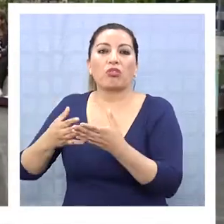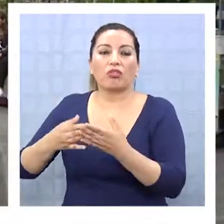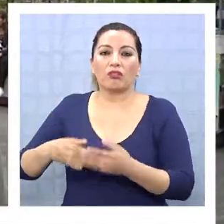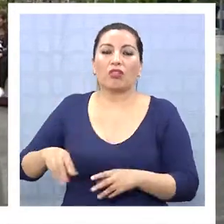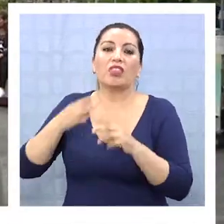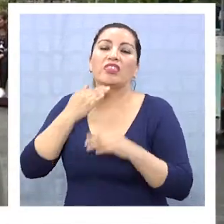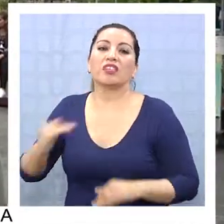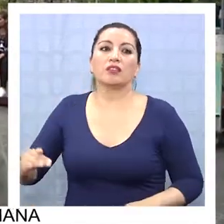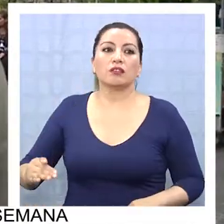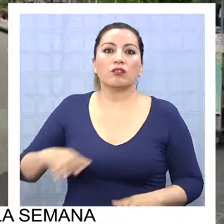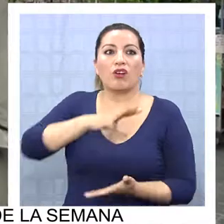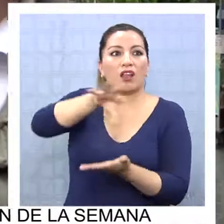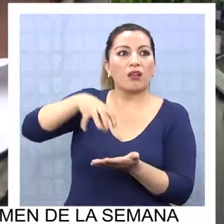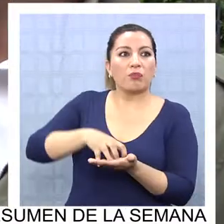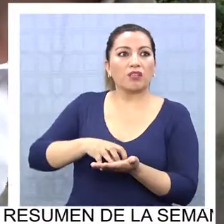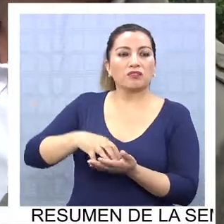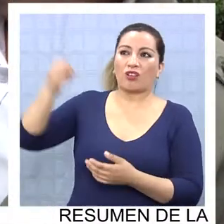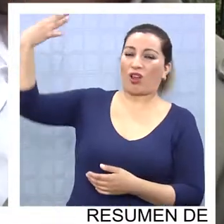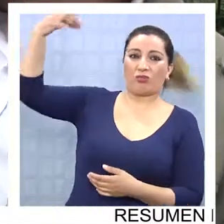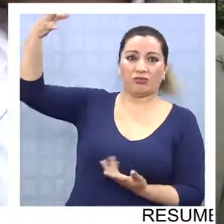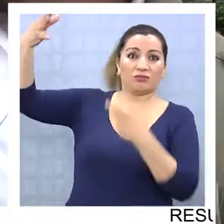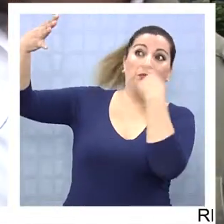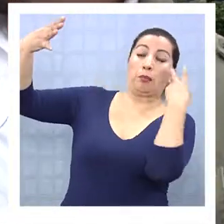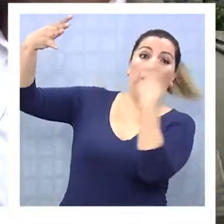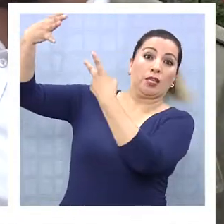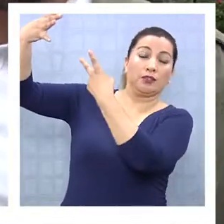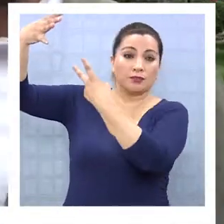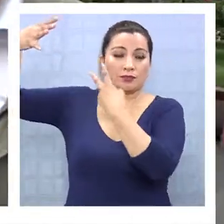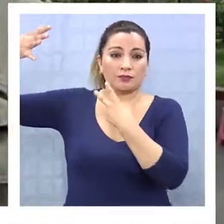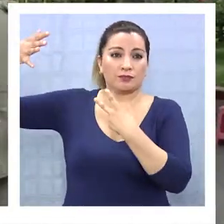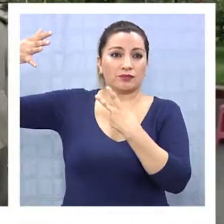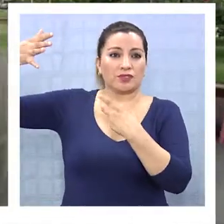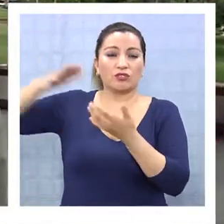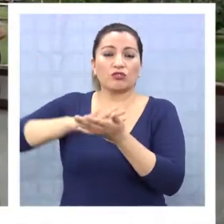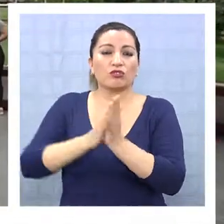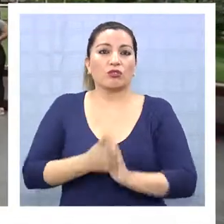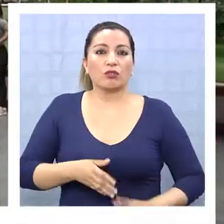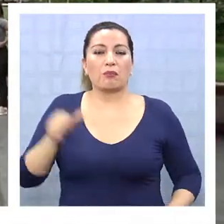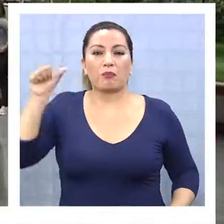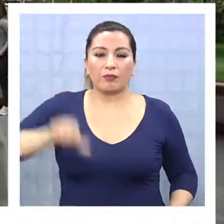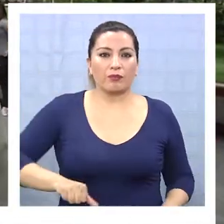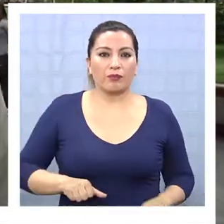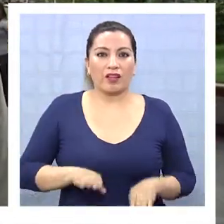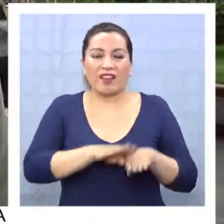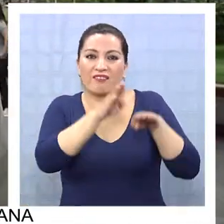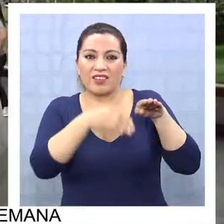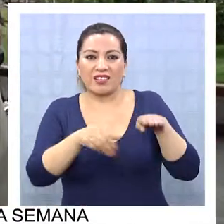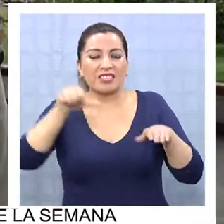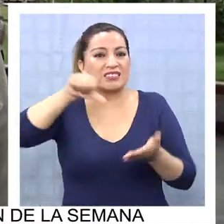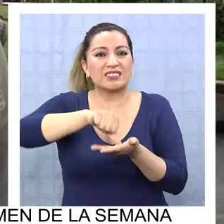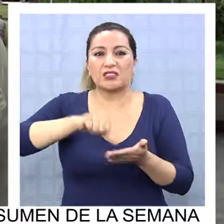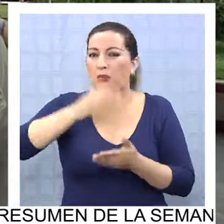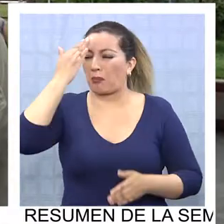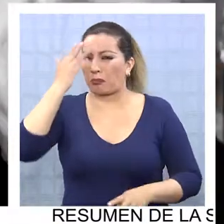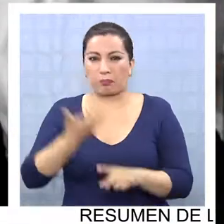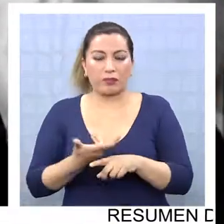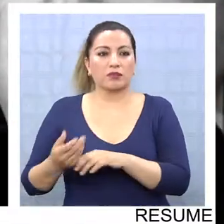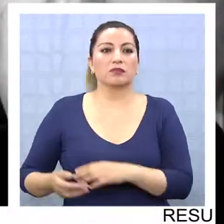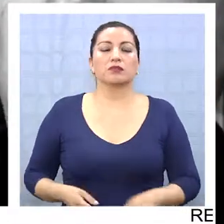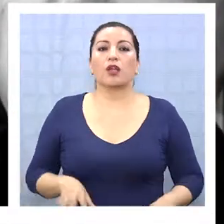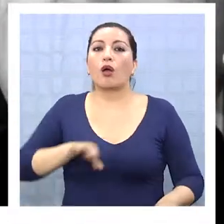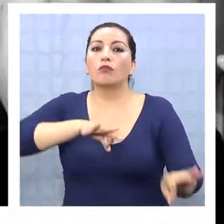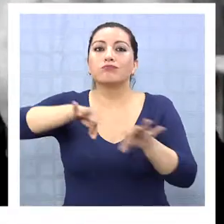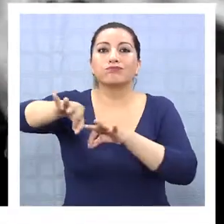Estamos en este minuto en la Plaza Prat, y miren los focos que tenemos en la Plaza Prat, miren la cantidad de daño estructural que tenemos en la ciudad, las veredas del centro están en mal estado.